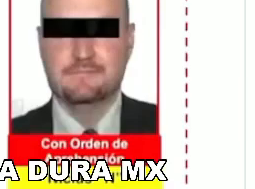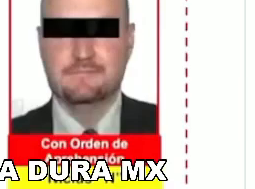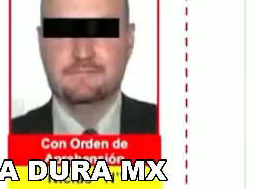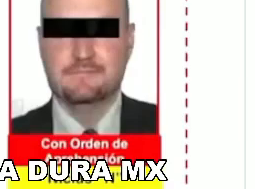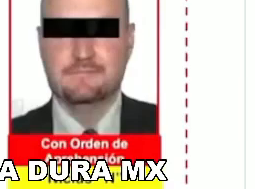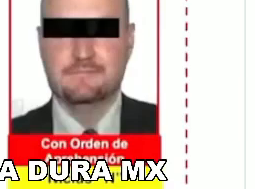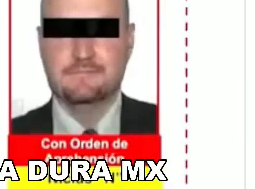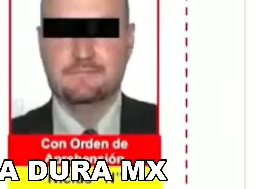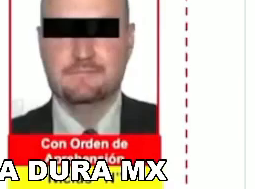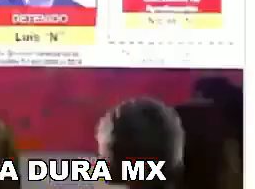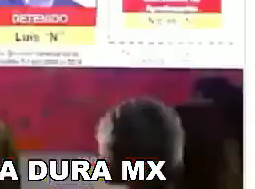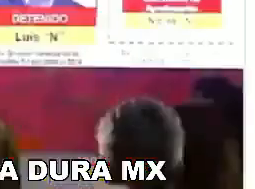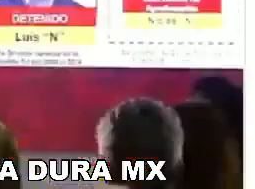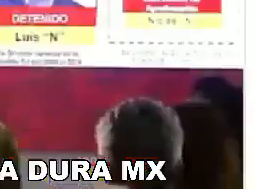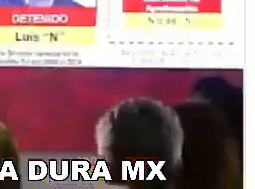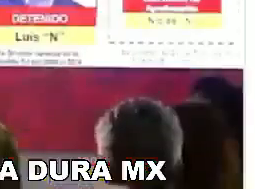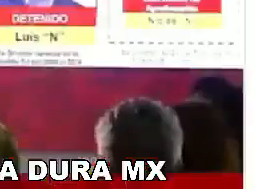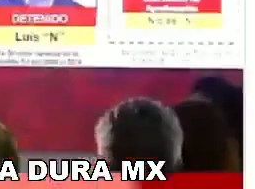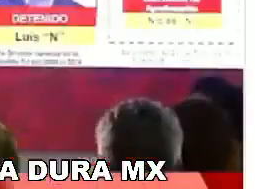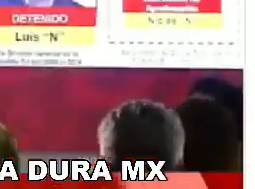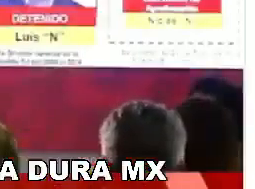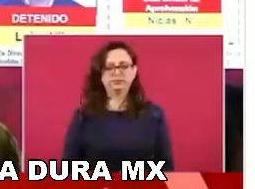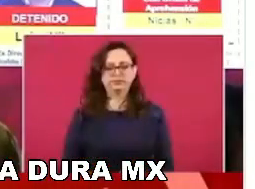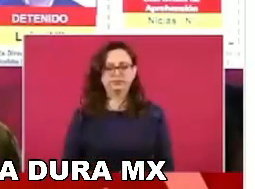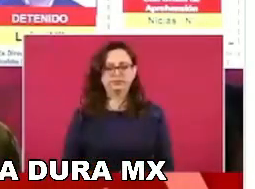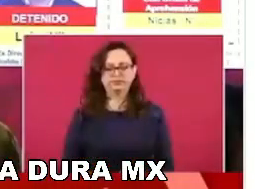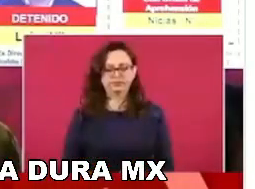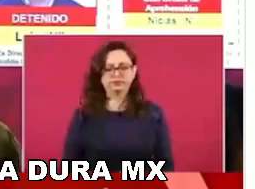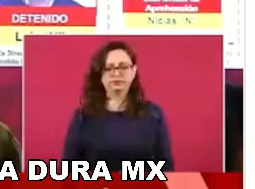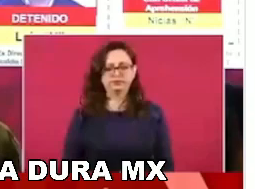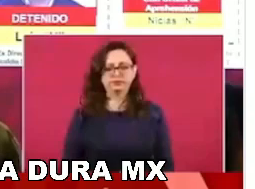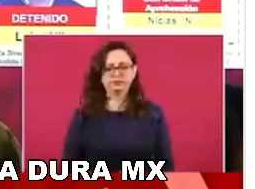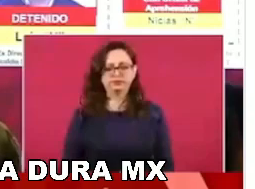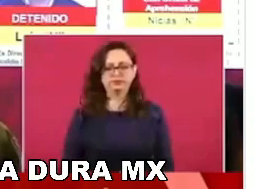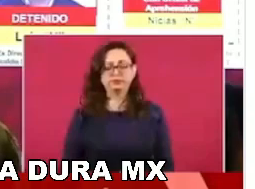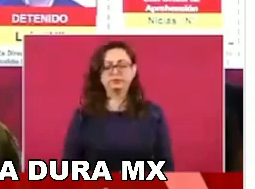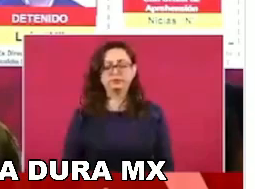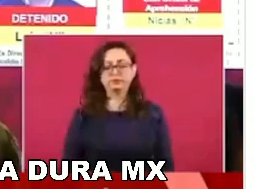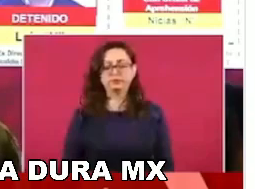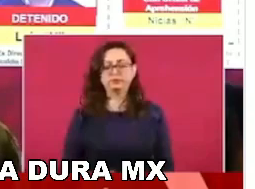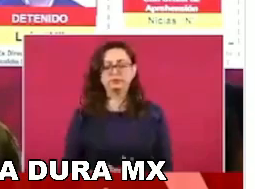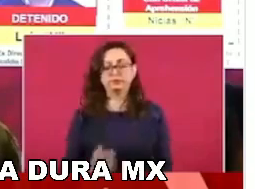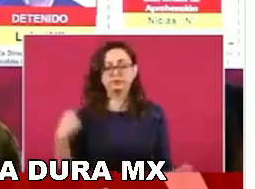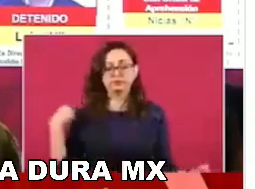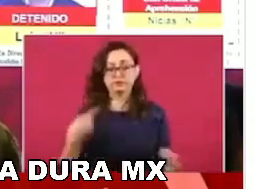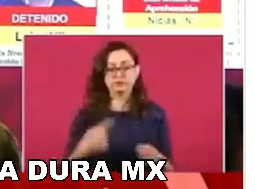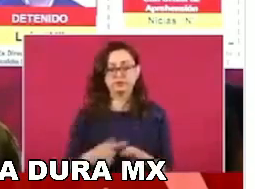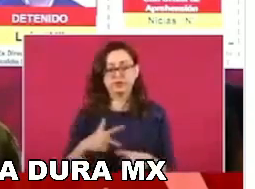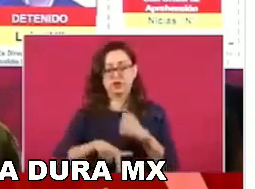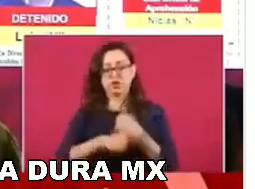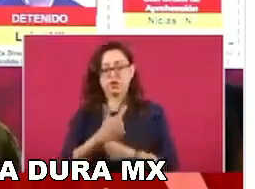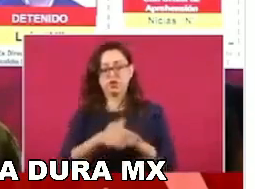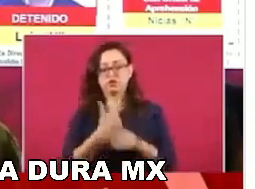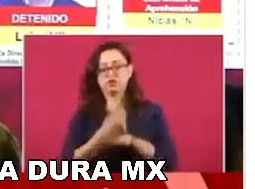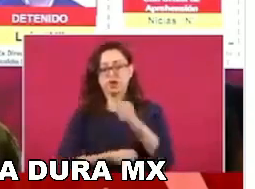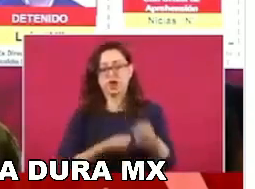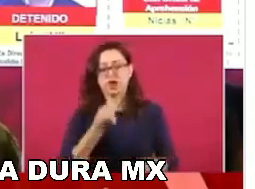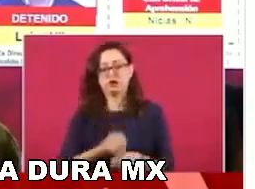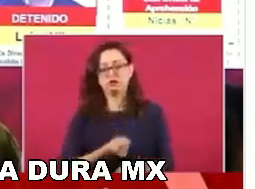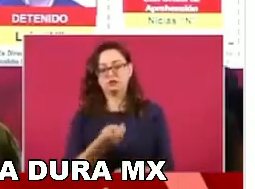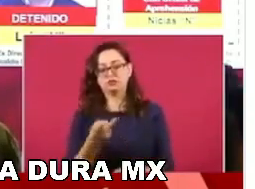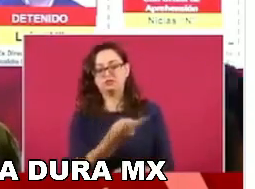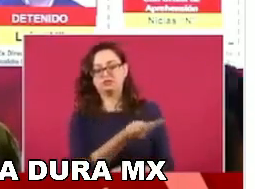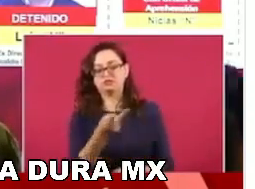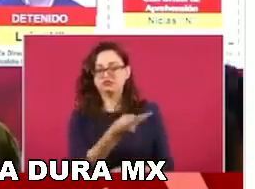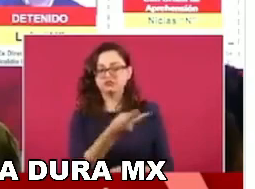alcaldía Benito Juárez entre 2006 y 2018, es decir, 12 años. La Fiscalía